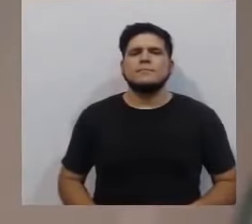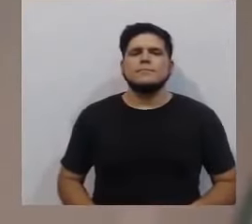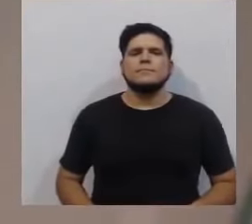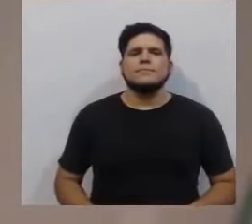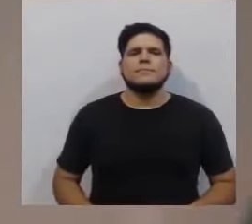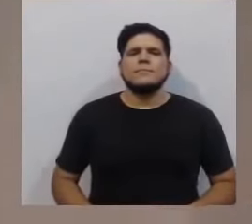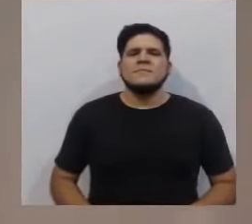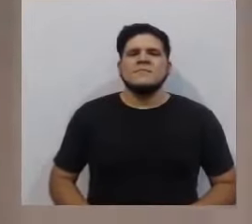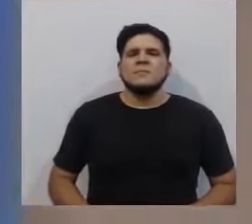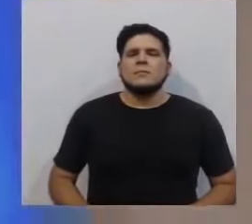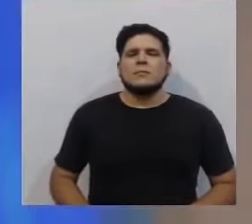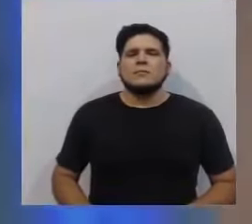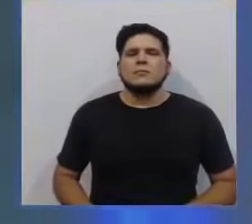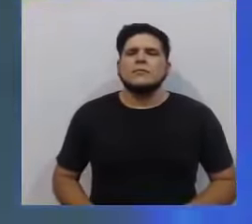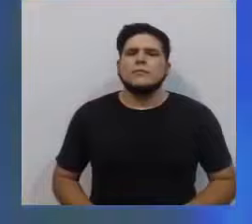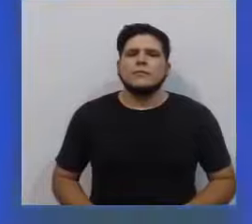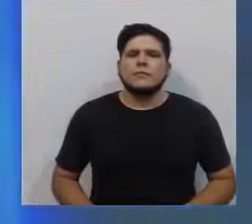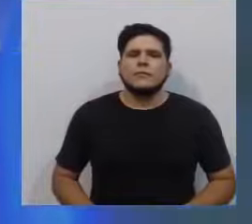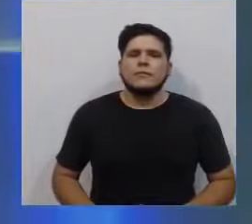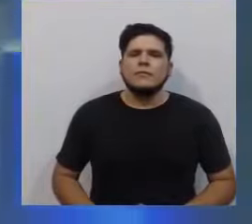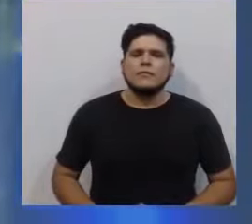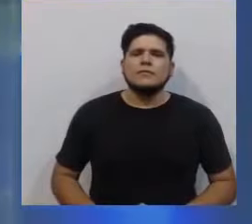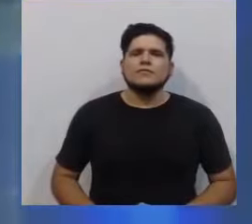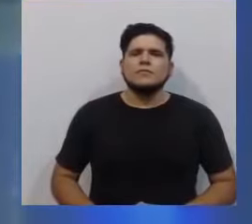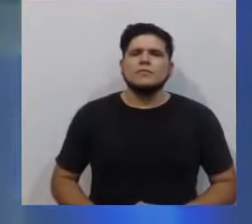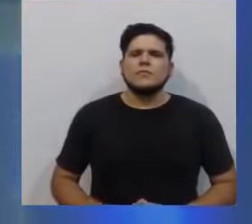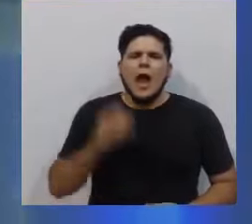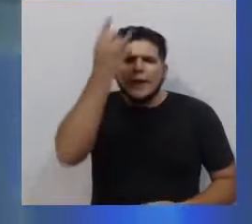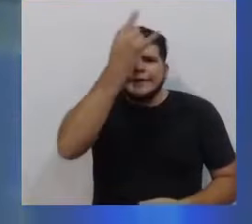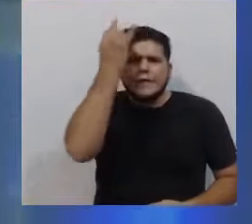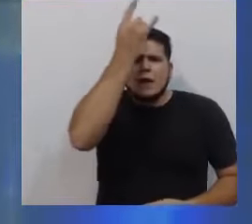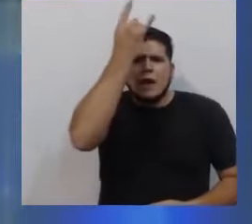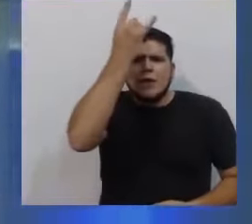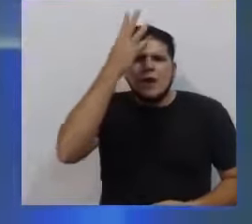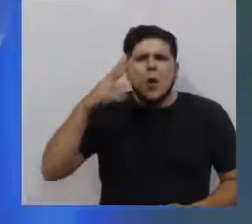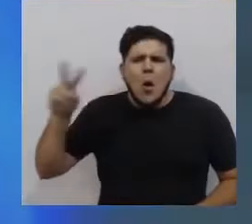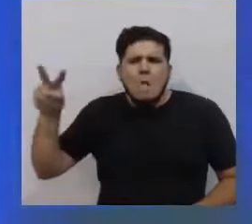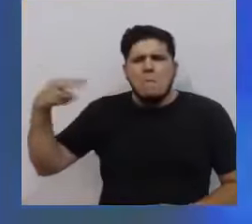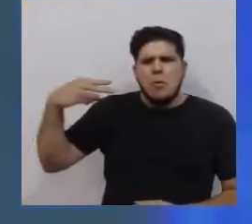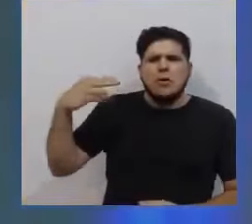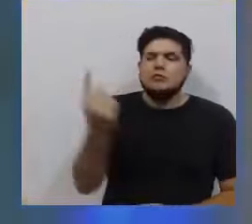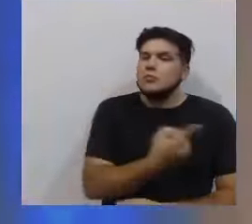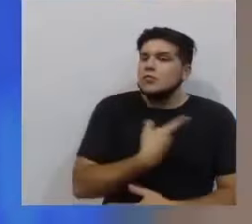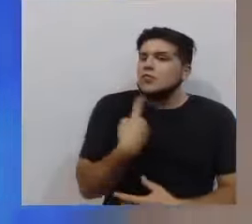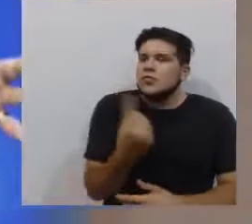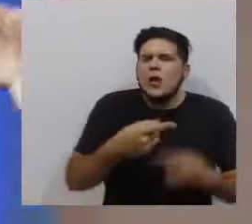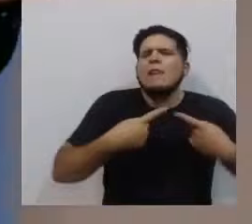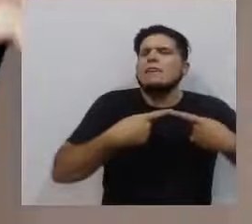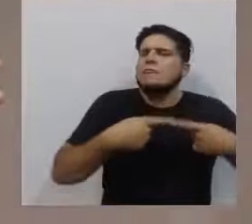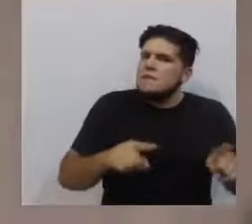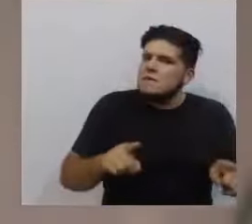dije que a nadie le funciona a usted le funciona diga yo recibo esa palabra en fe lo imposible